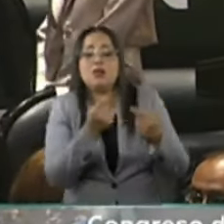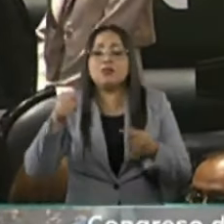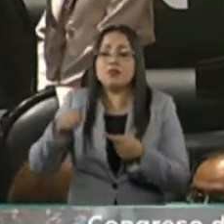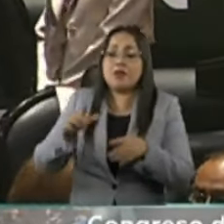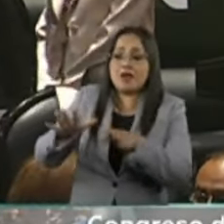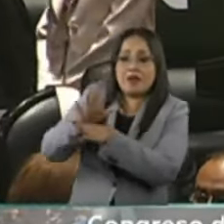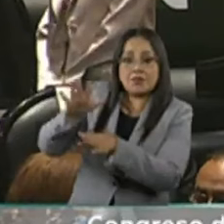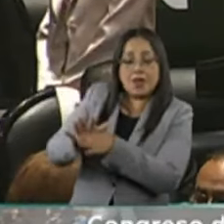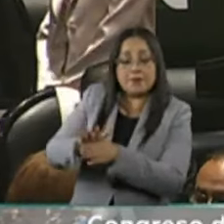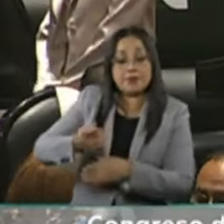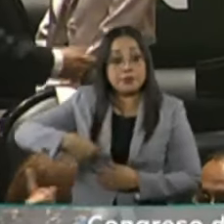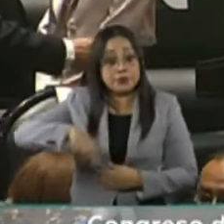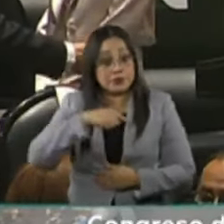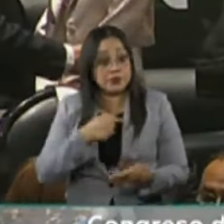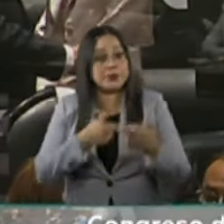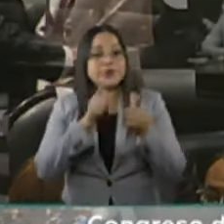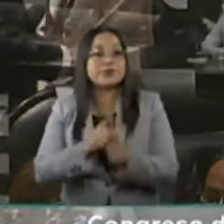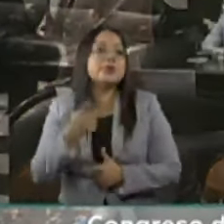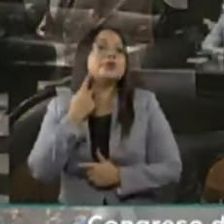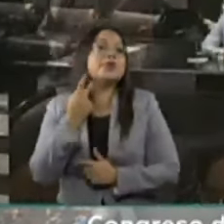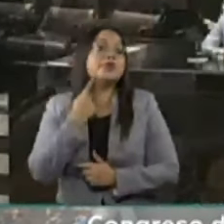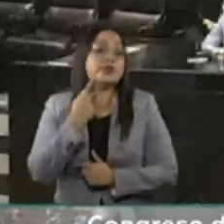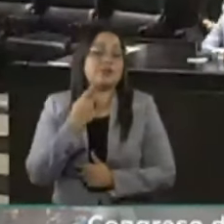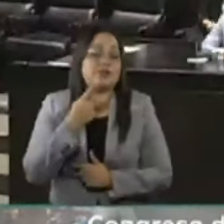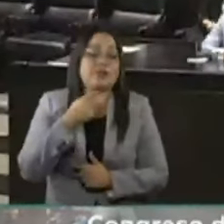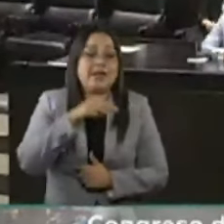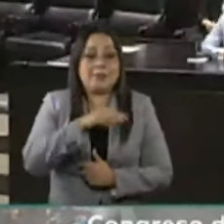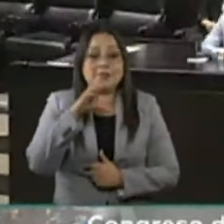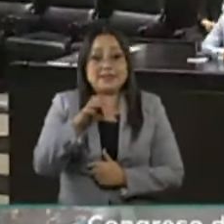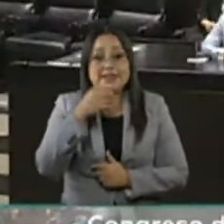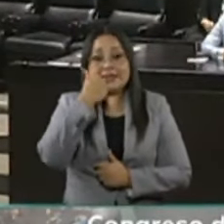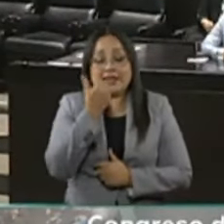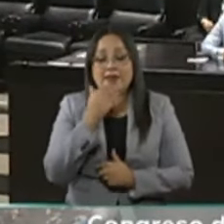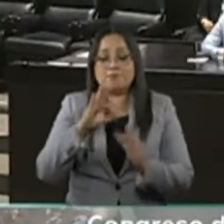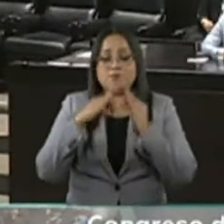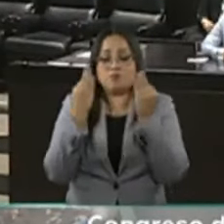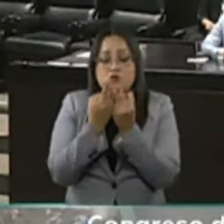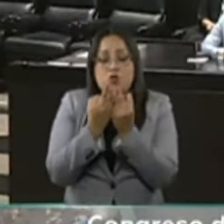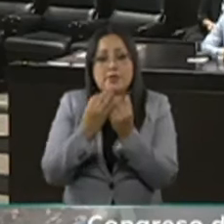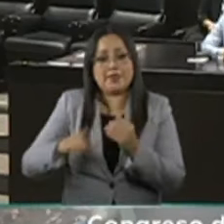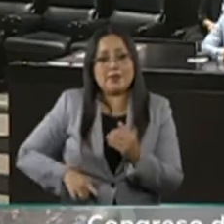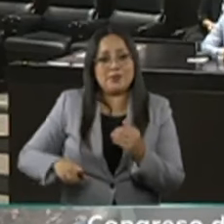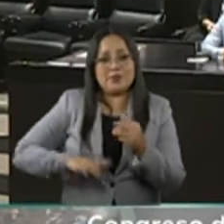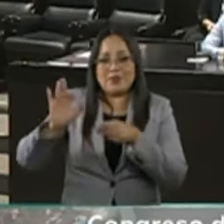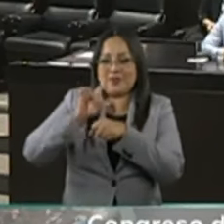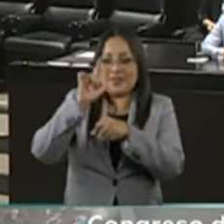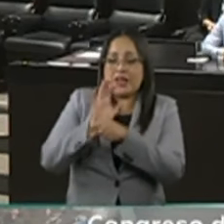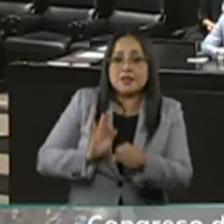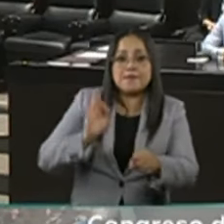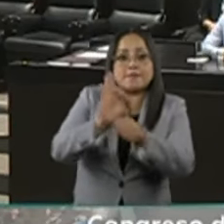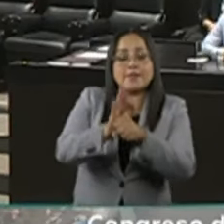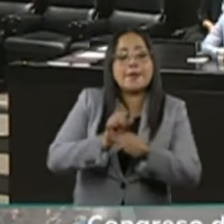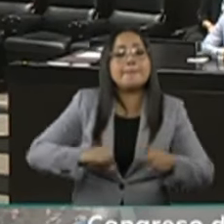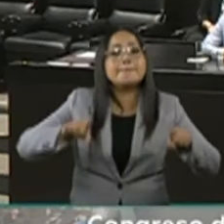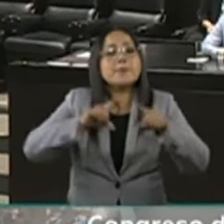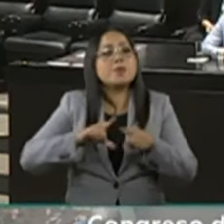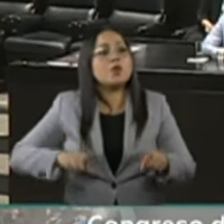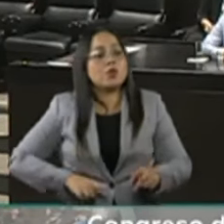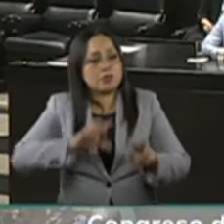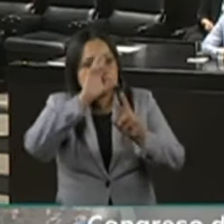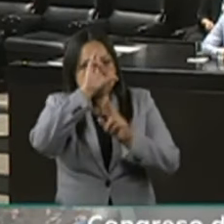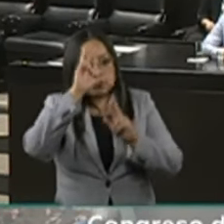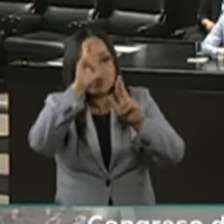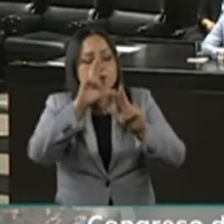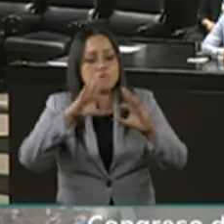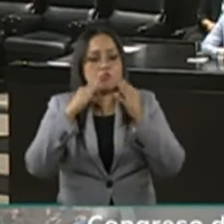bancada naranja insistiremos en defender el federalismo y el respeto a nuestros gobiernos en lo